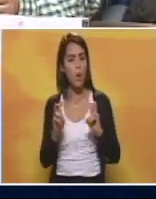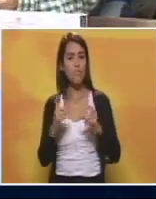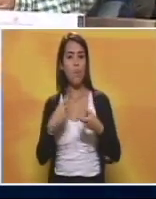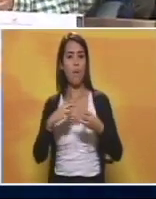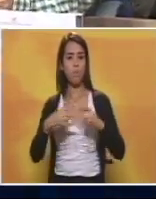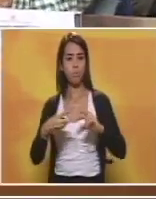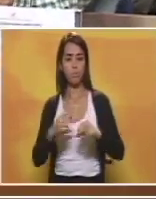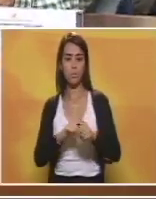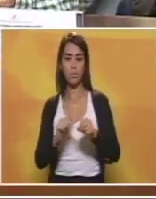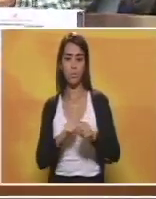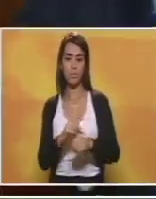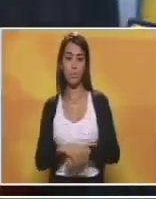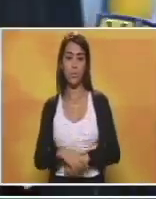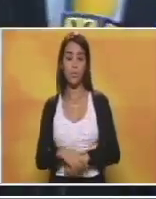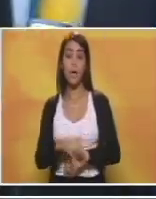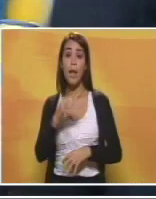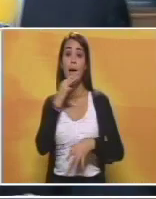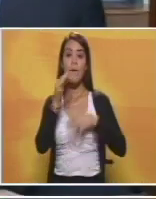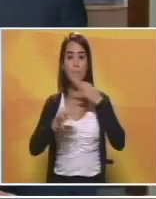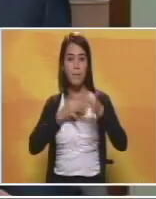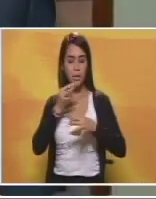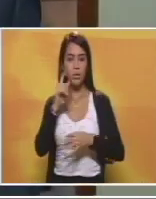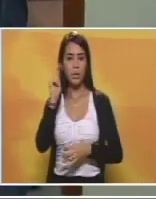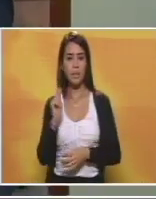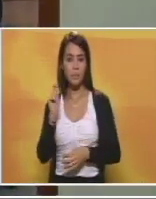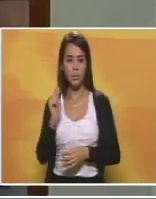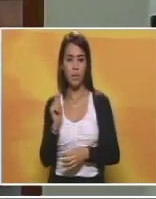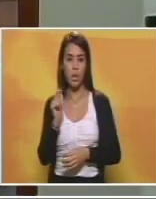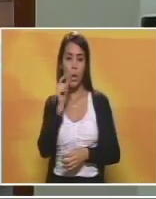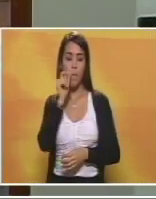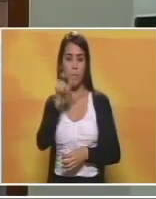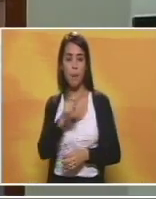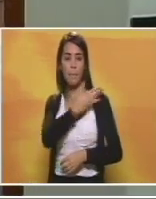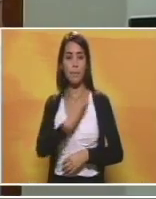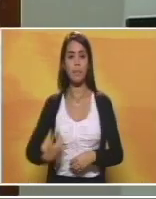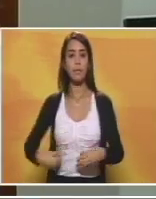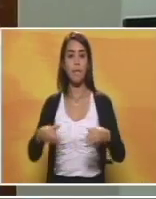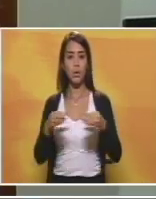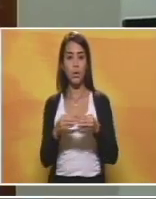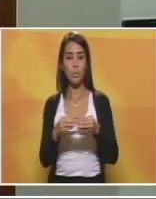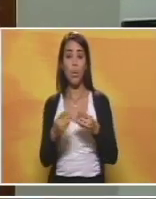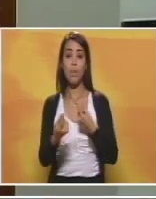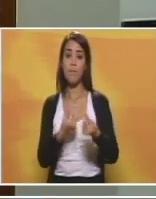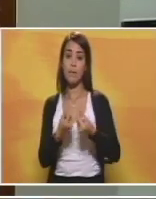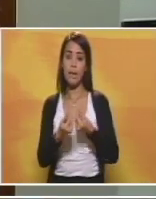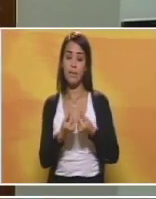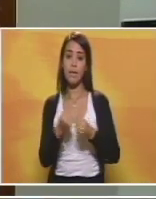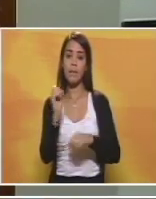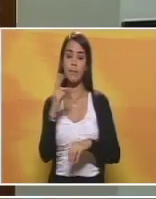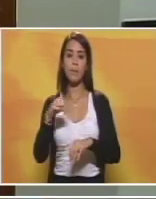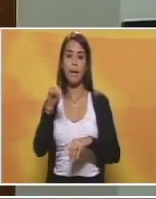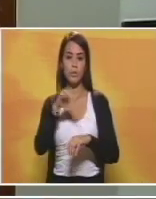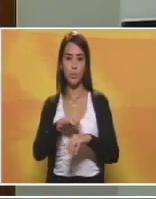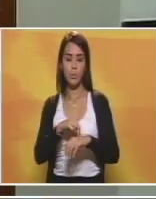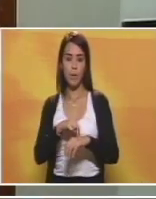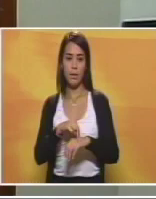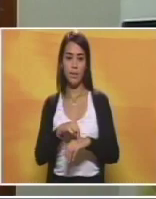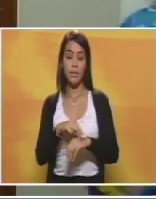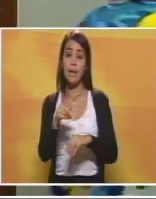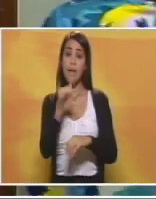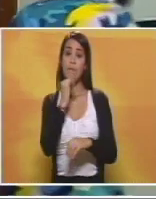declaraciones de el diputado rafael guzmán presidente de la comisión de finanzas de la asamblea nacional que